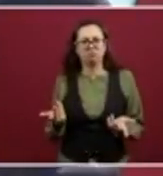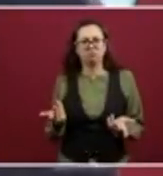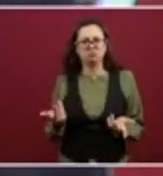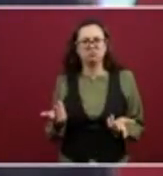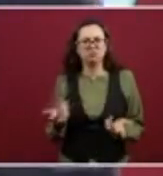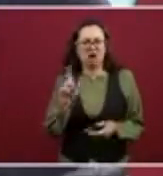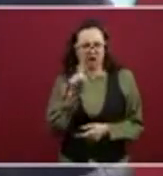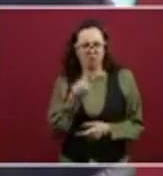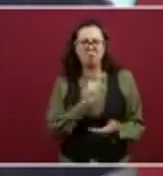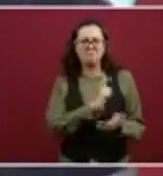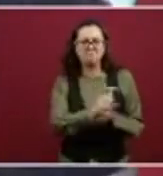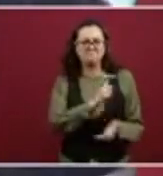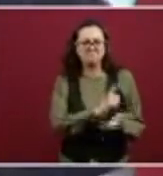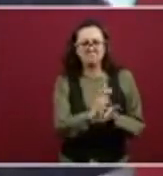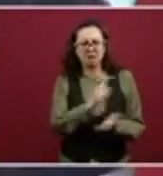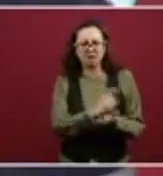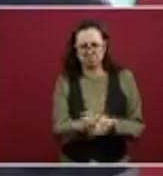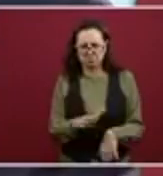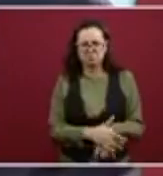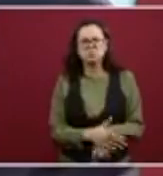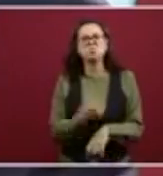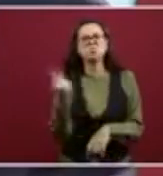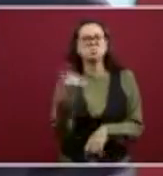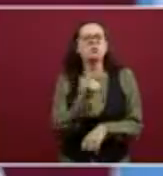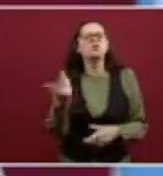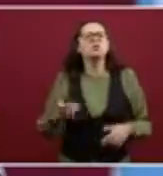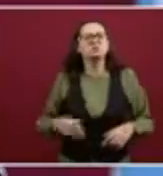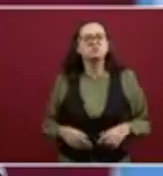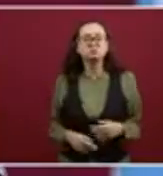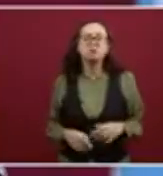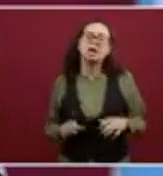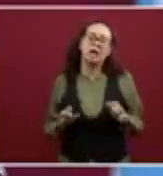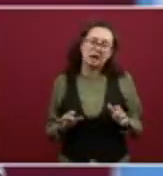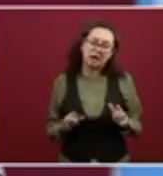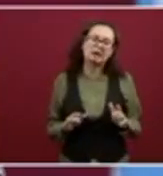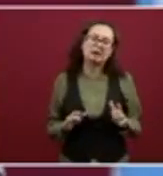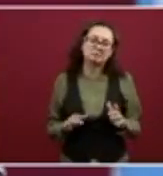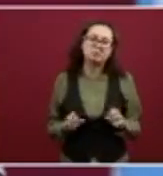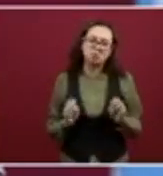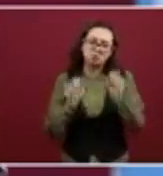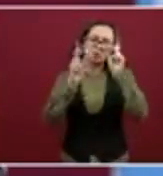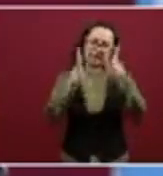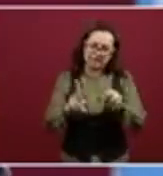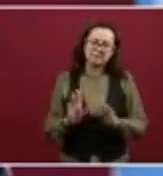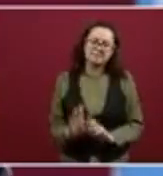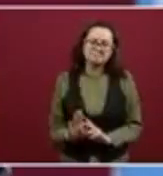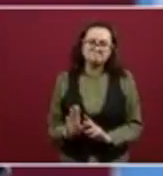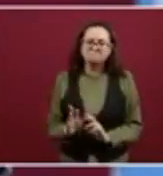pagando el agua? Eso era antes. Ahora ya